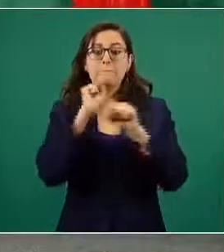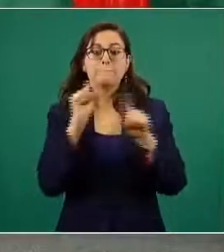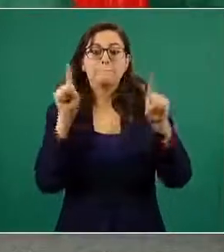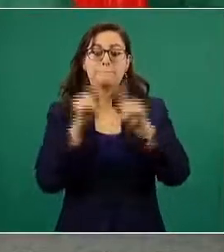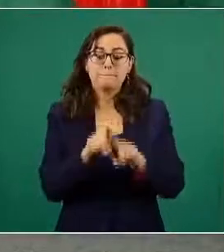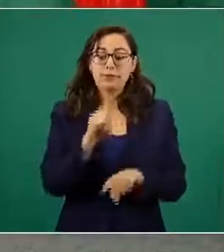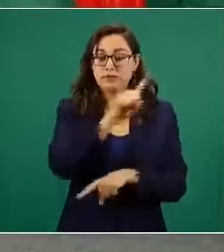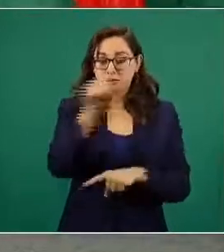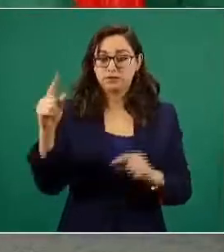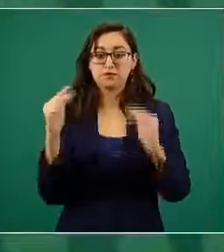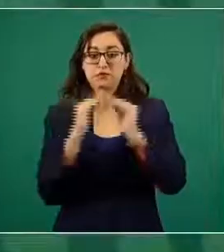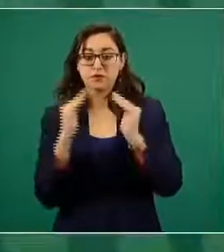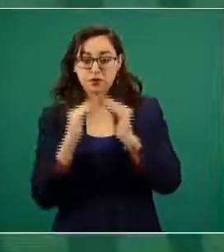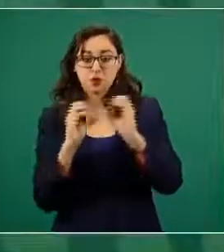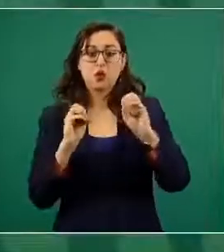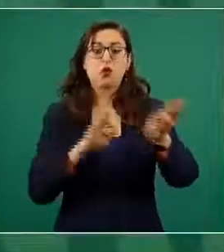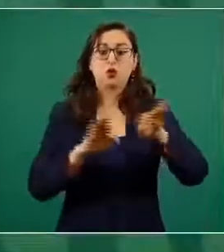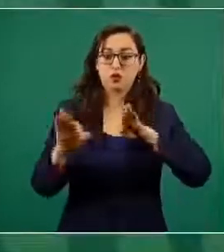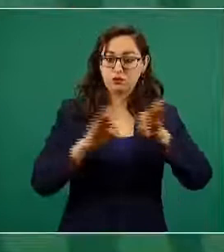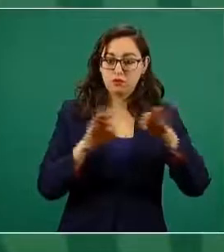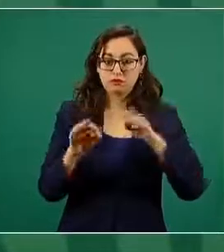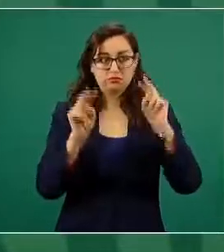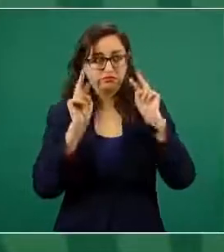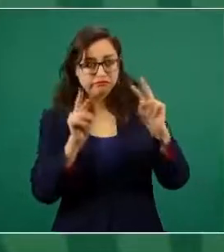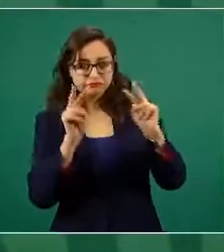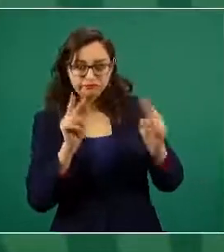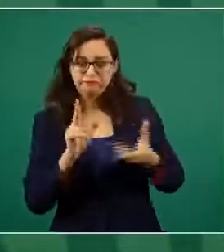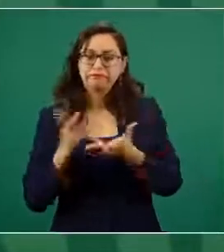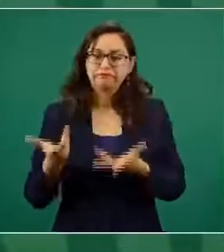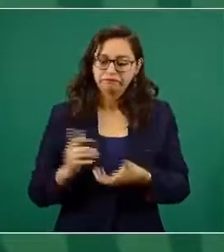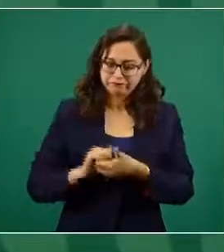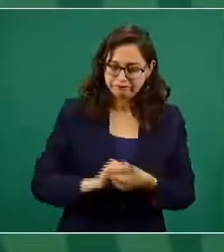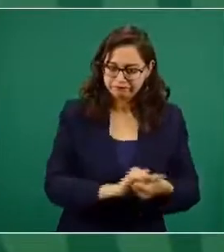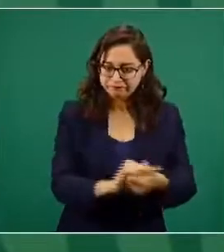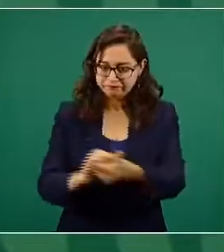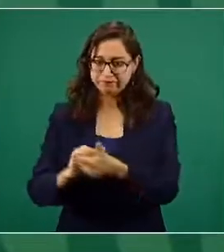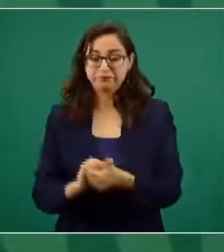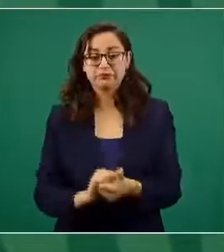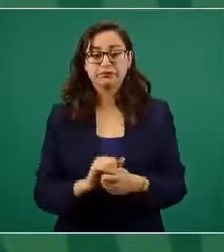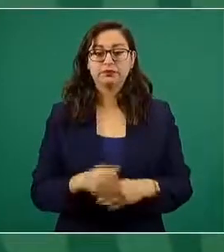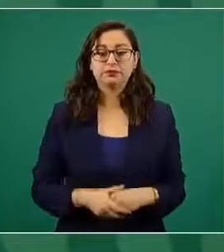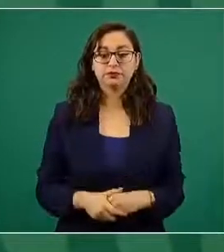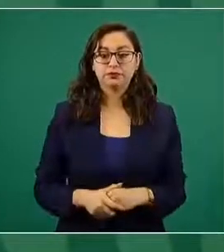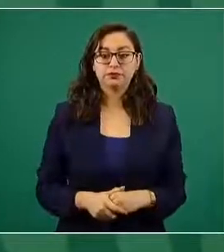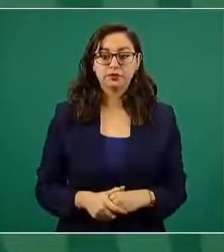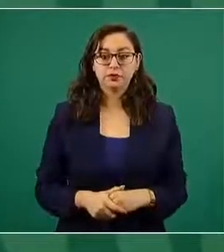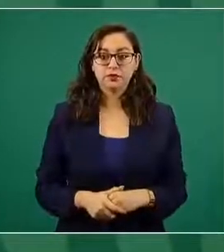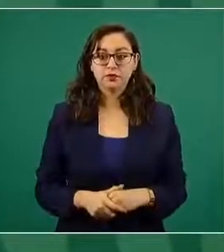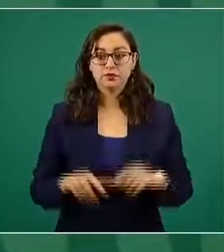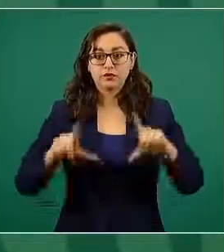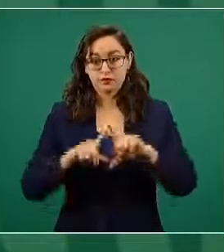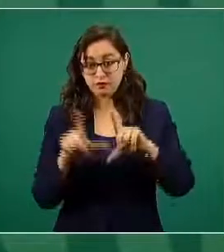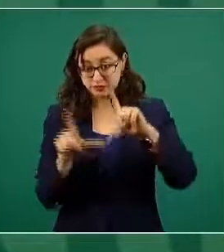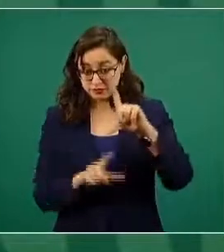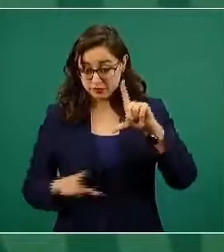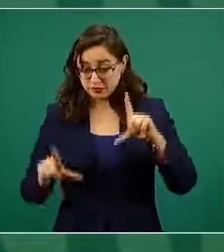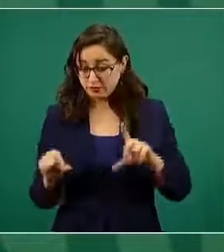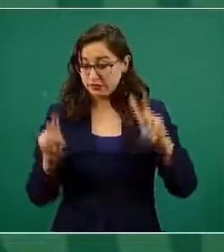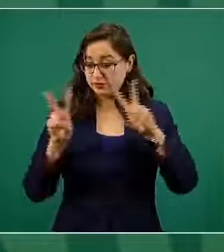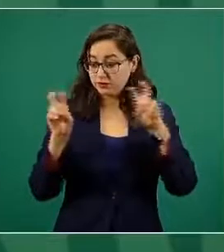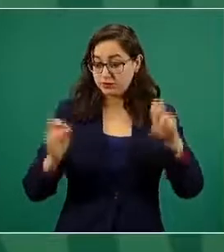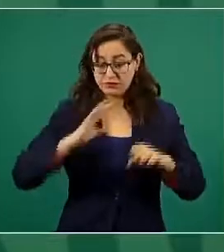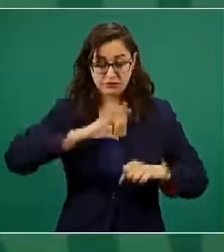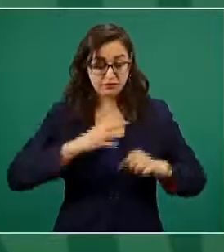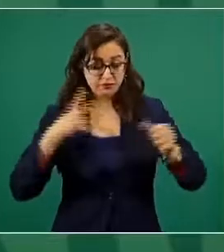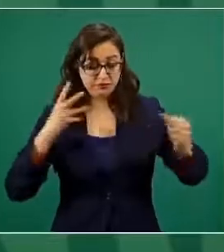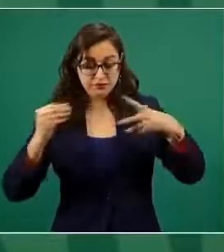o sitios de trabajo. Comentamos sobre la actualización de la epidemia y lo que ya